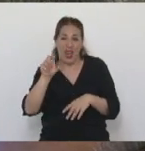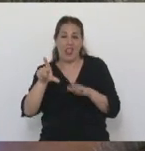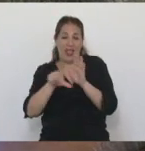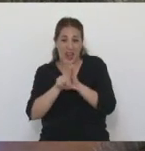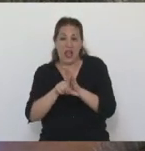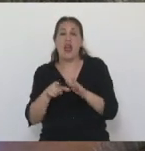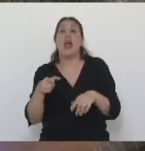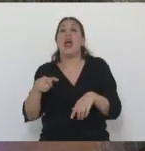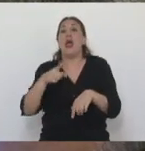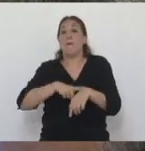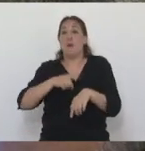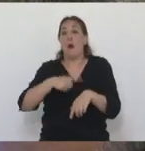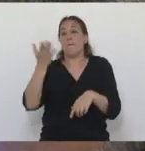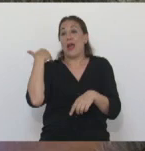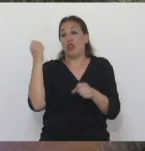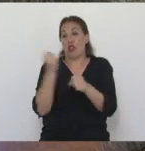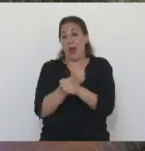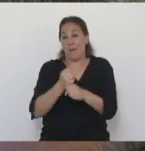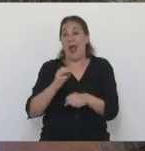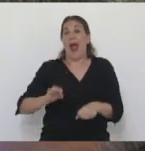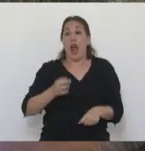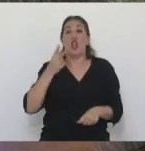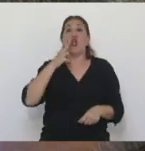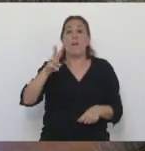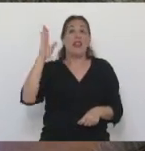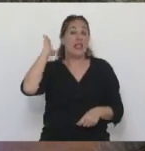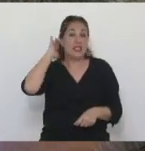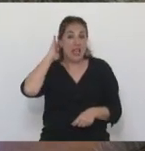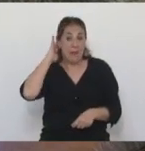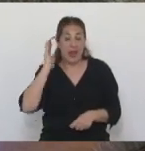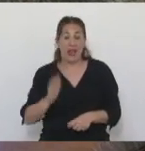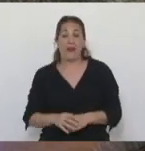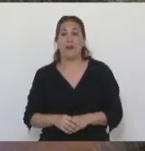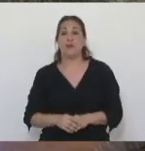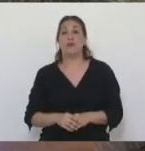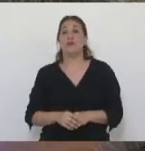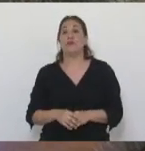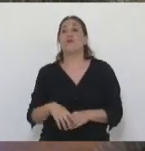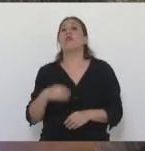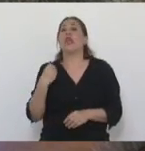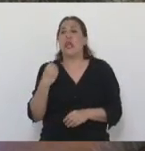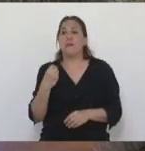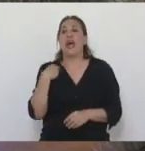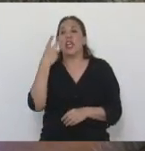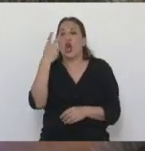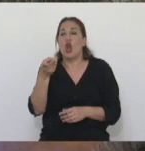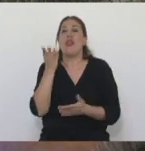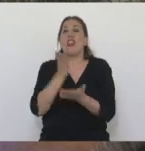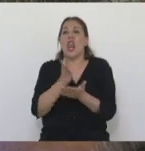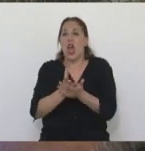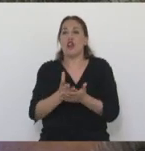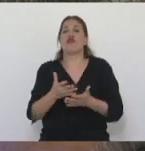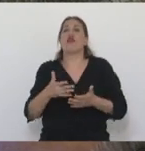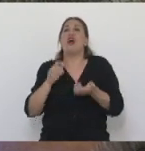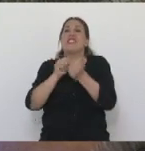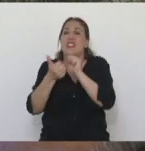de su sanción en el año 2016, en el reconocimiento de los derechos reproductivos y